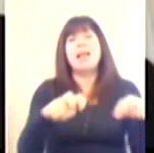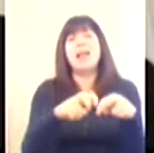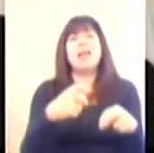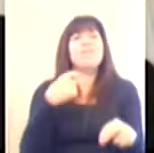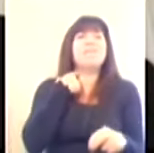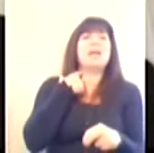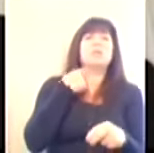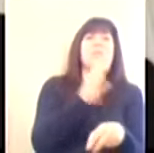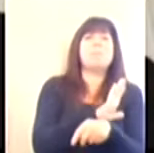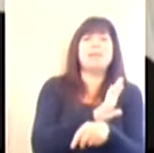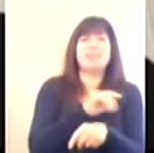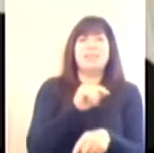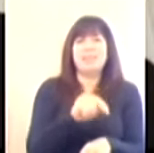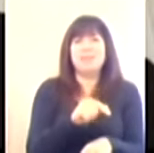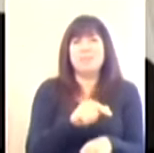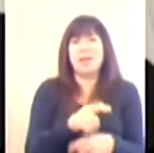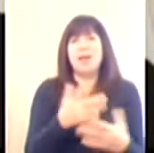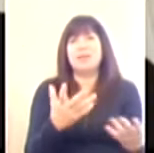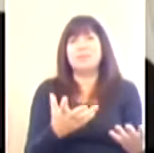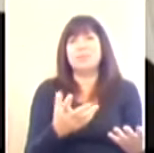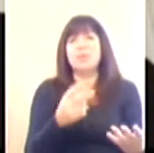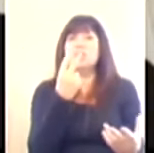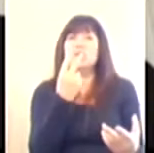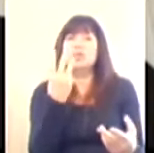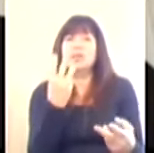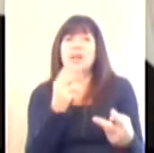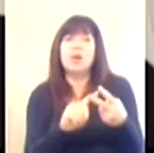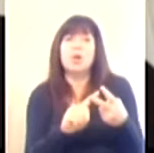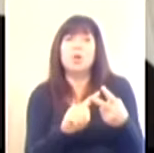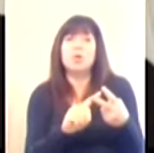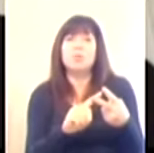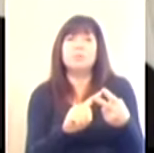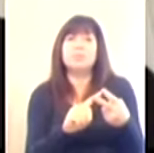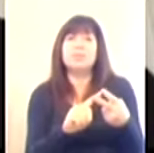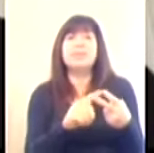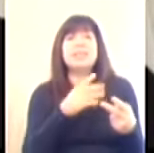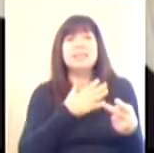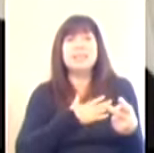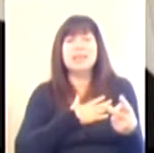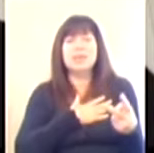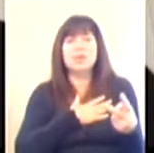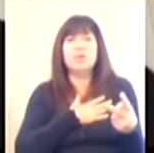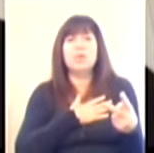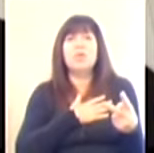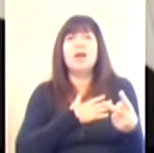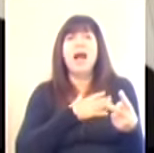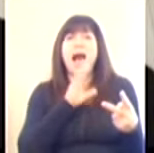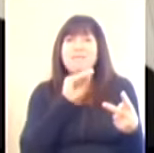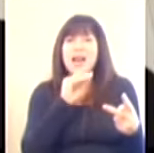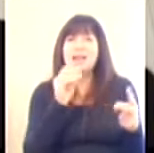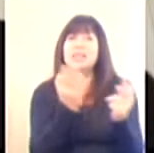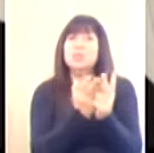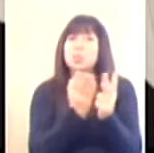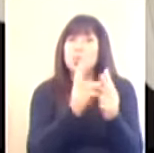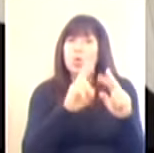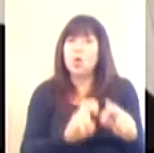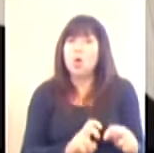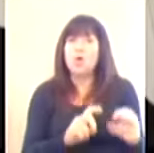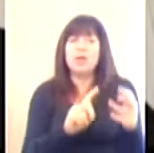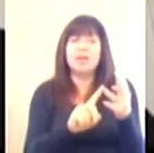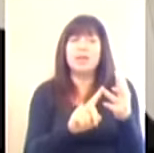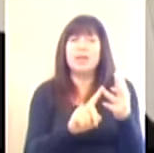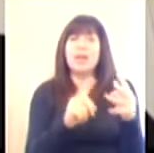climático. Aventurar ahí dos o tres cosas. Lo segundo, quiero referirme brevemente al estudio. Y lo tercero, contar brevemente